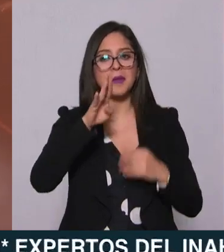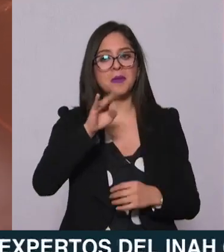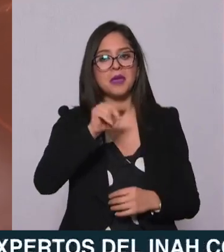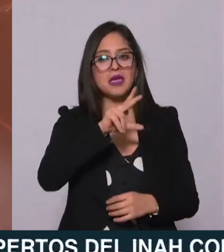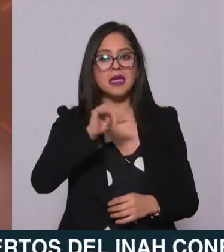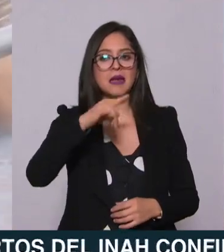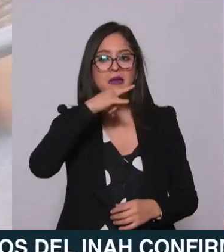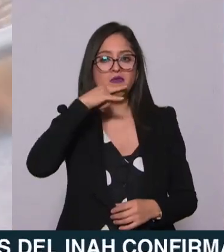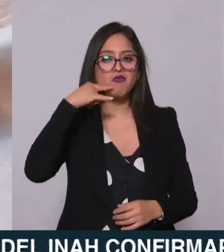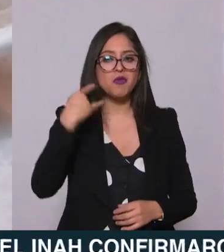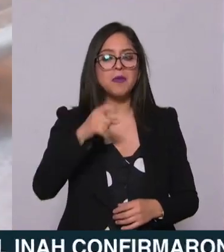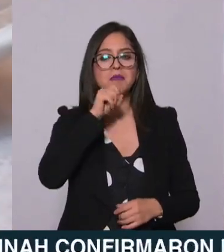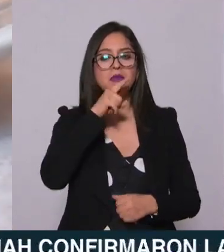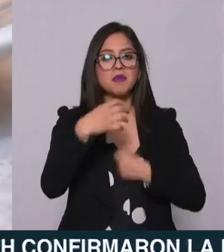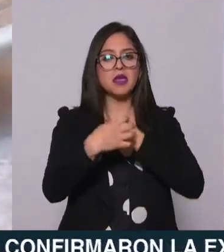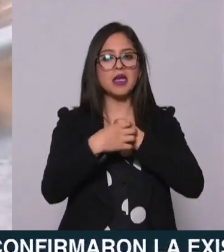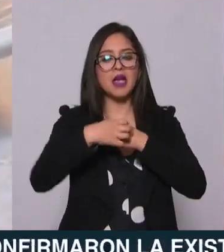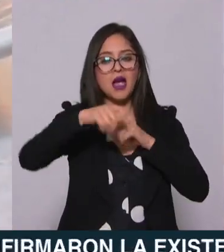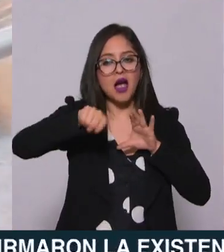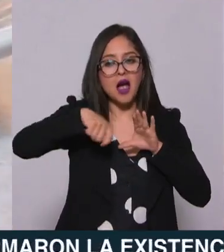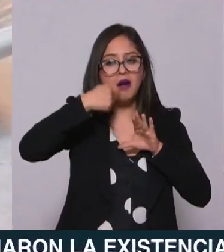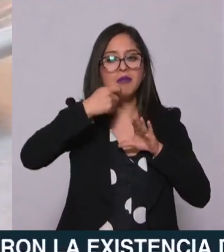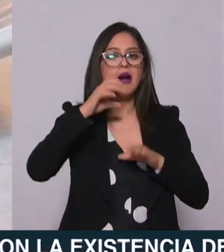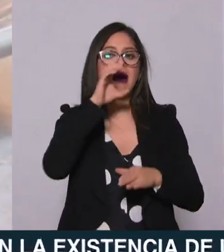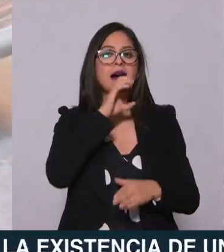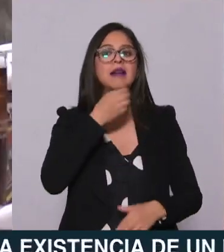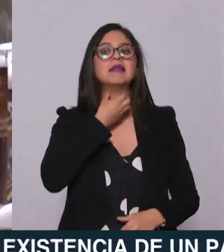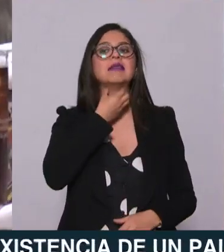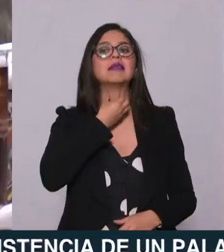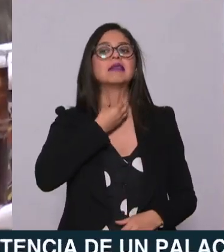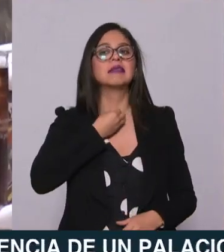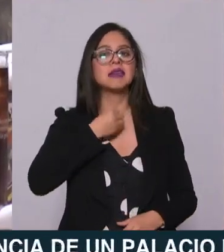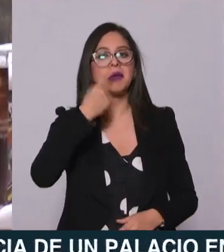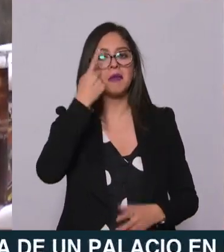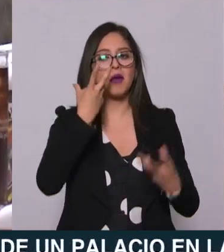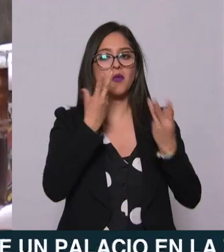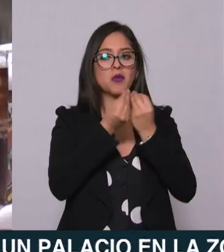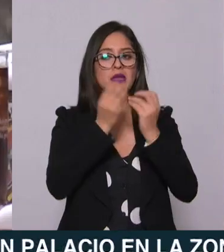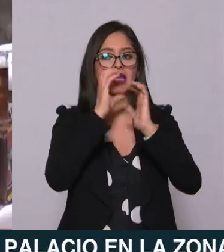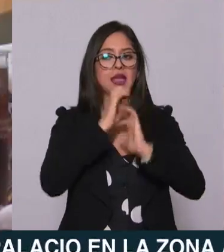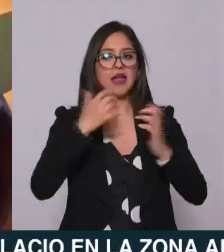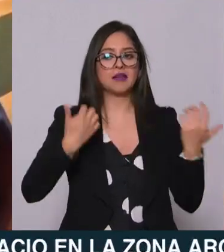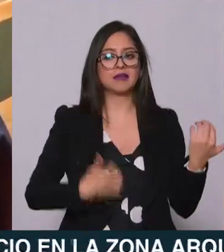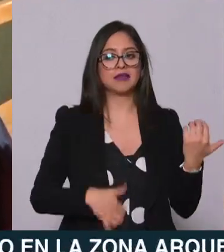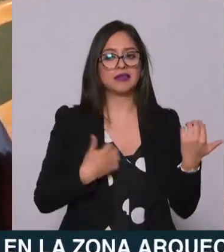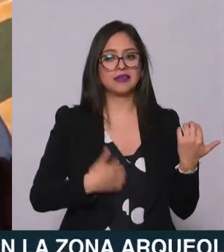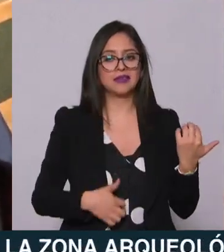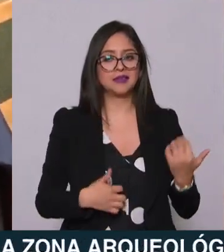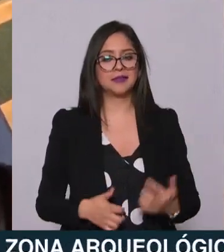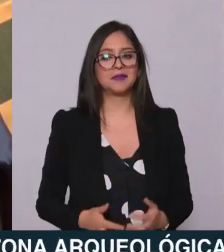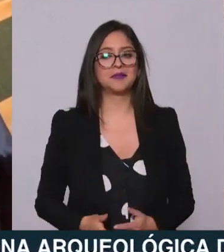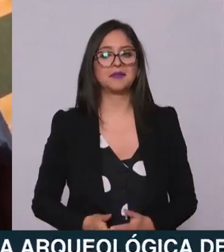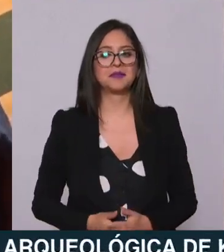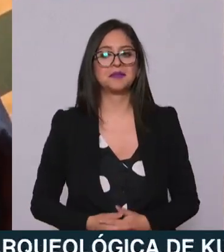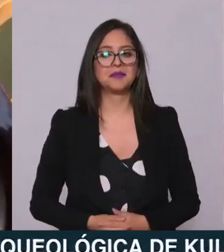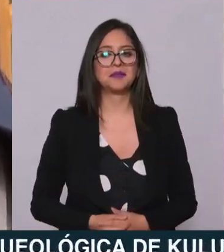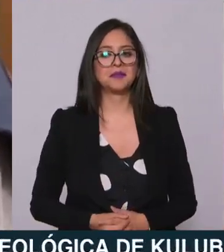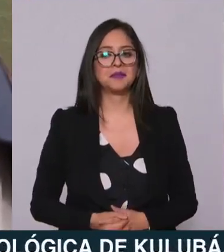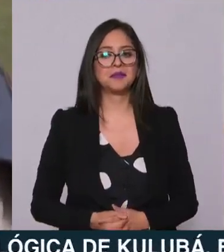y consomé calentaron sus gargantas para hacerle el coro a los músicos presentes. Quiero